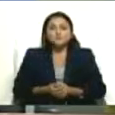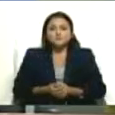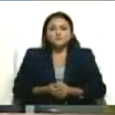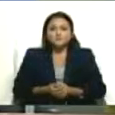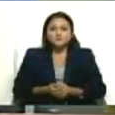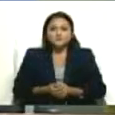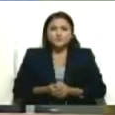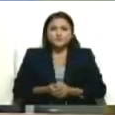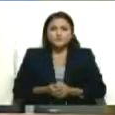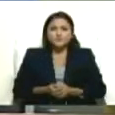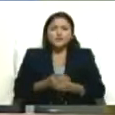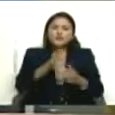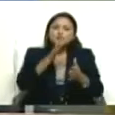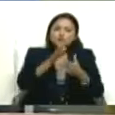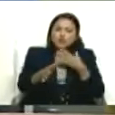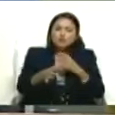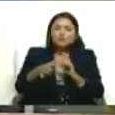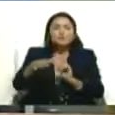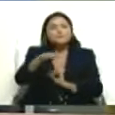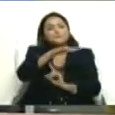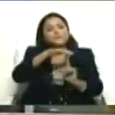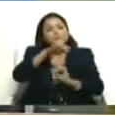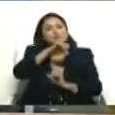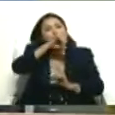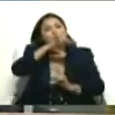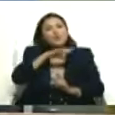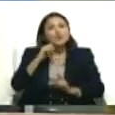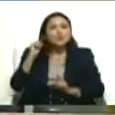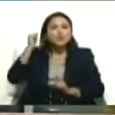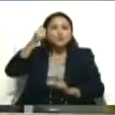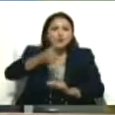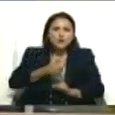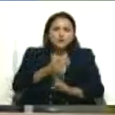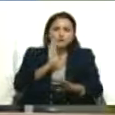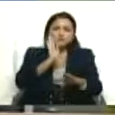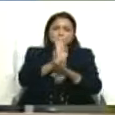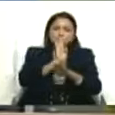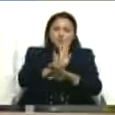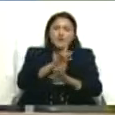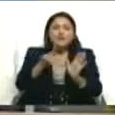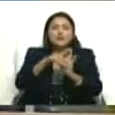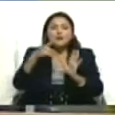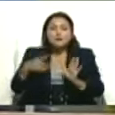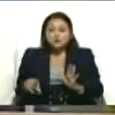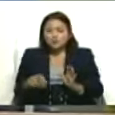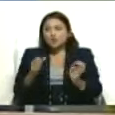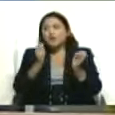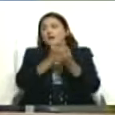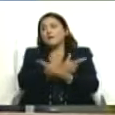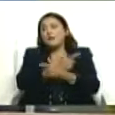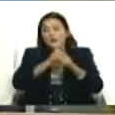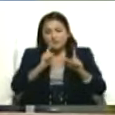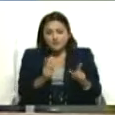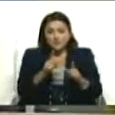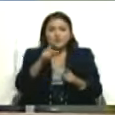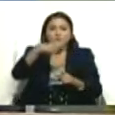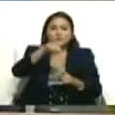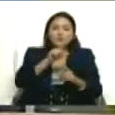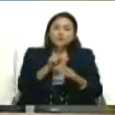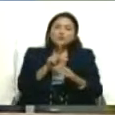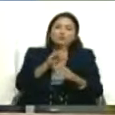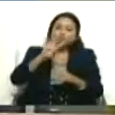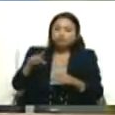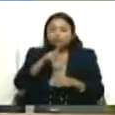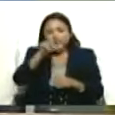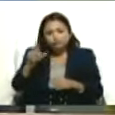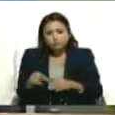en torno a esta causa histórica, en la defensa de sus derechos soberanos sobre la Guayana